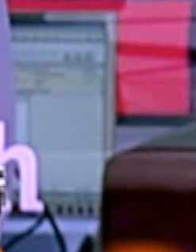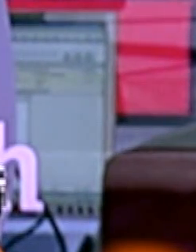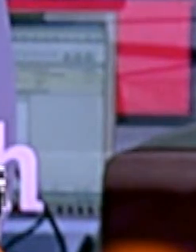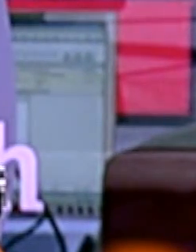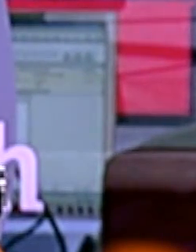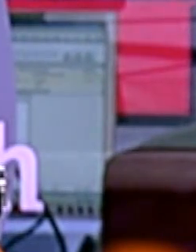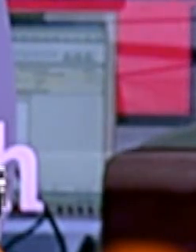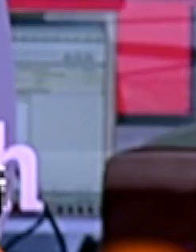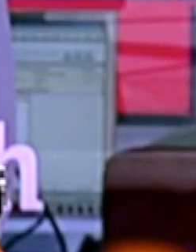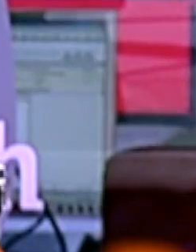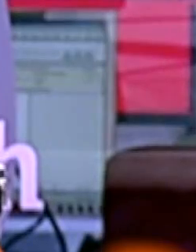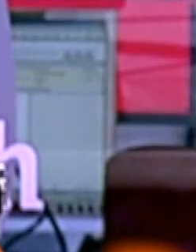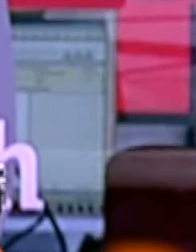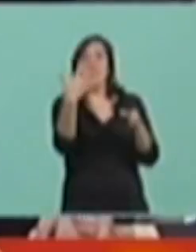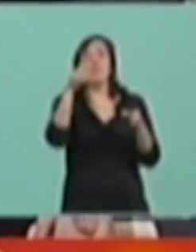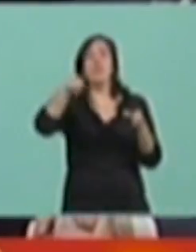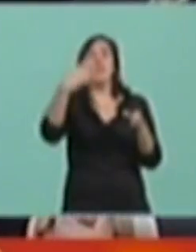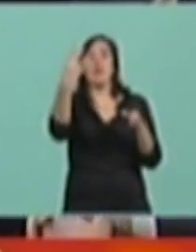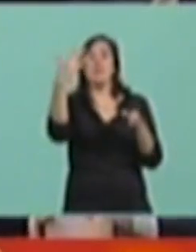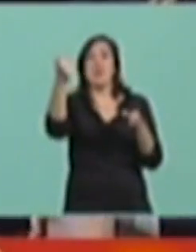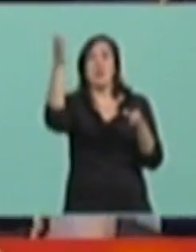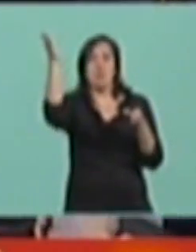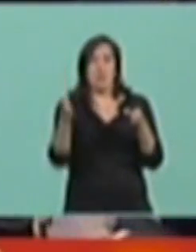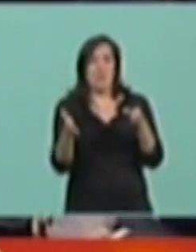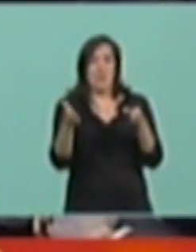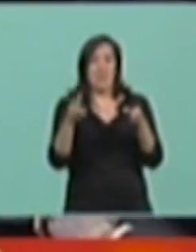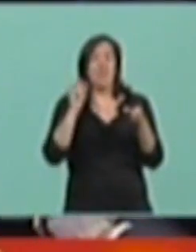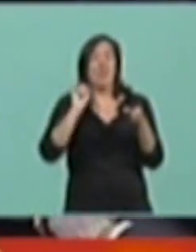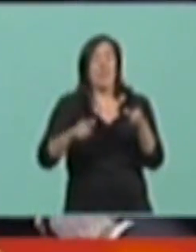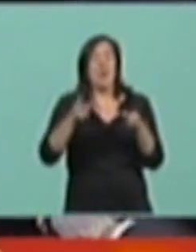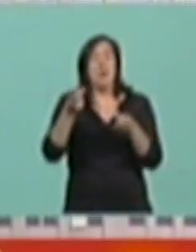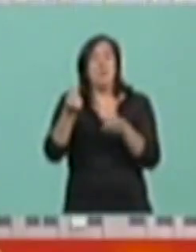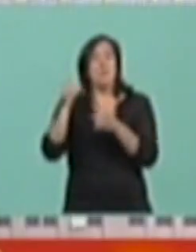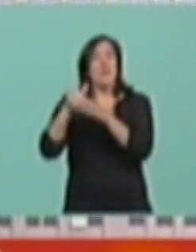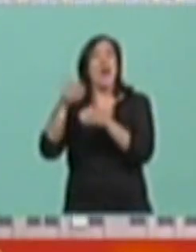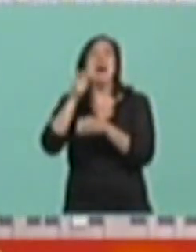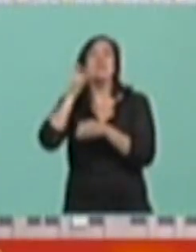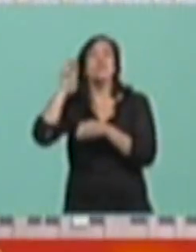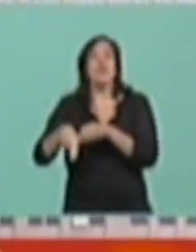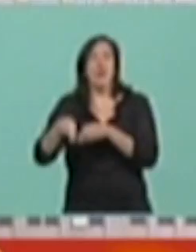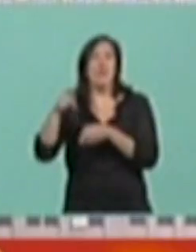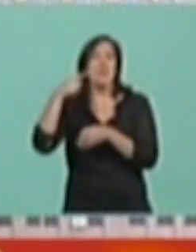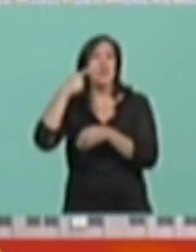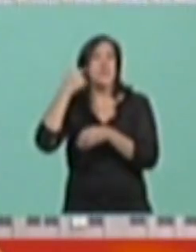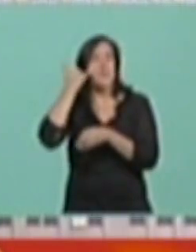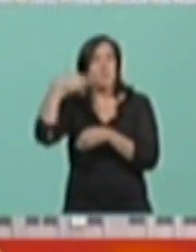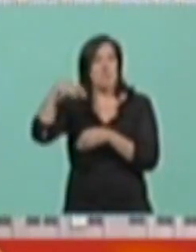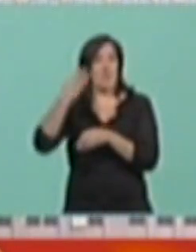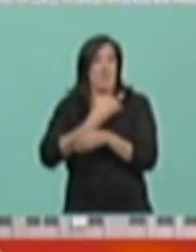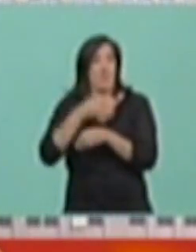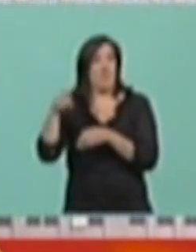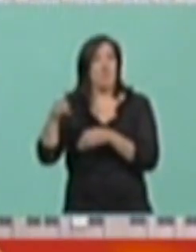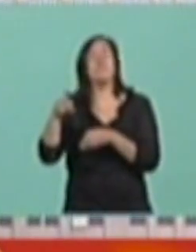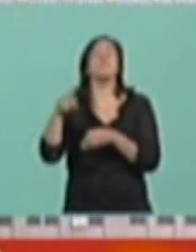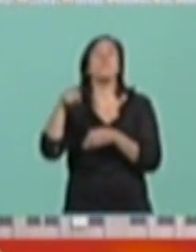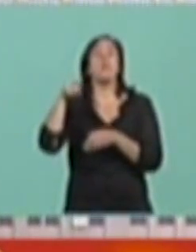que futbolísticamente diríamos que más en offside quedó del gobierno después de que dijo de que el problema se estaba encauzando